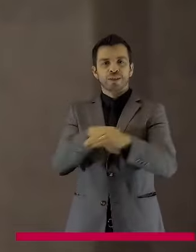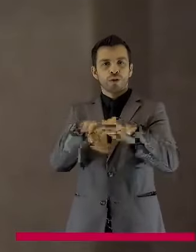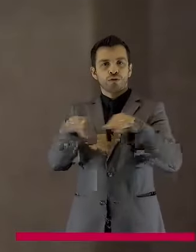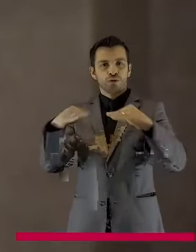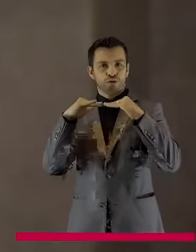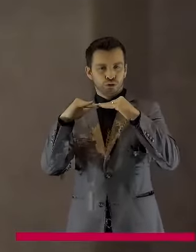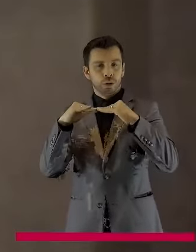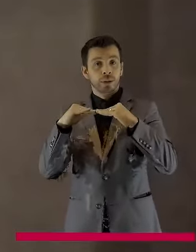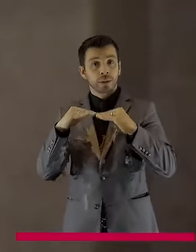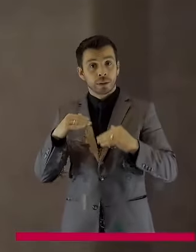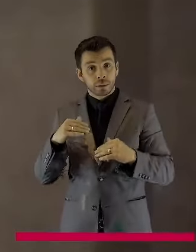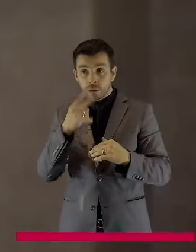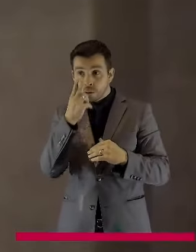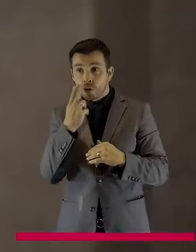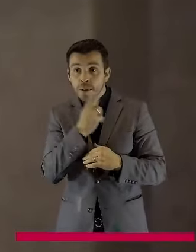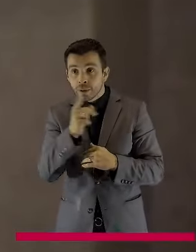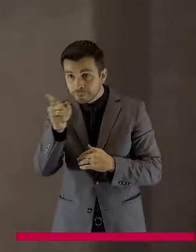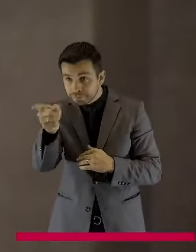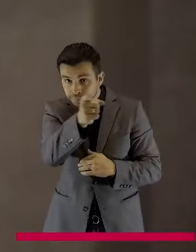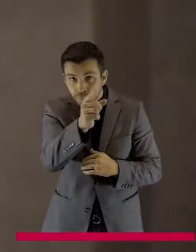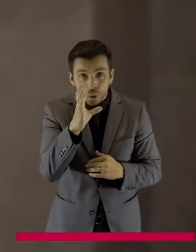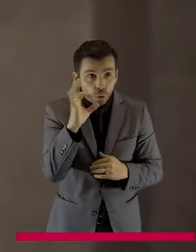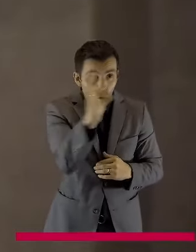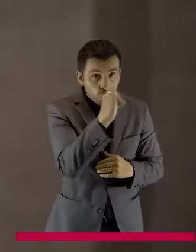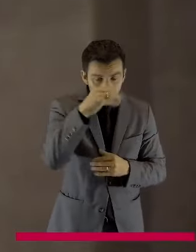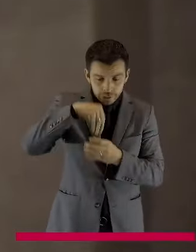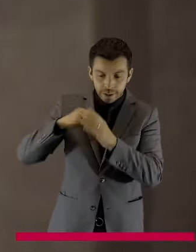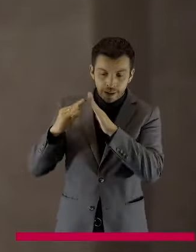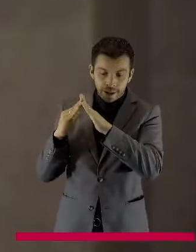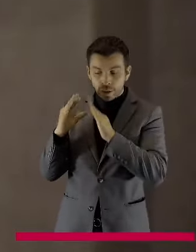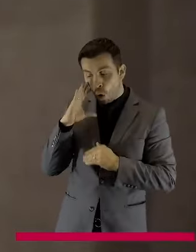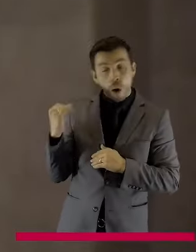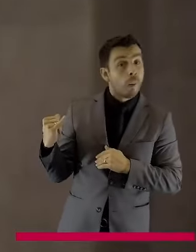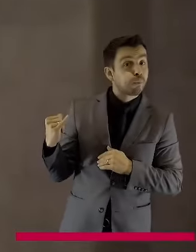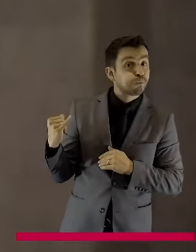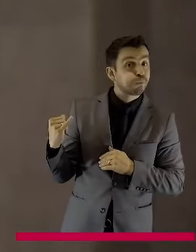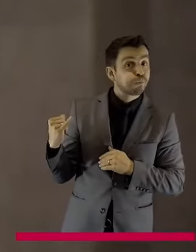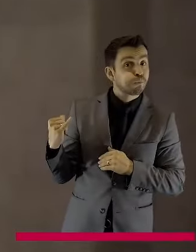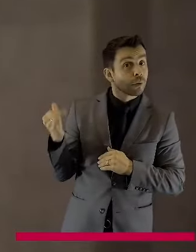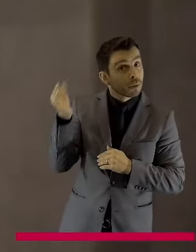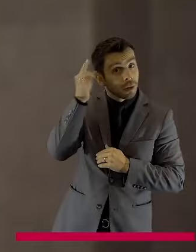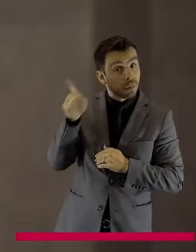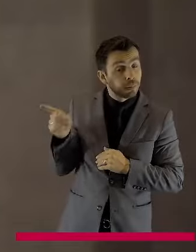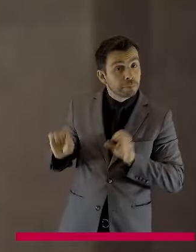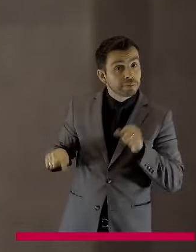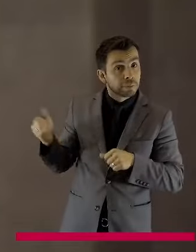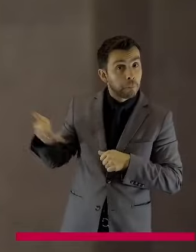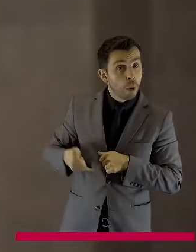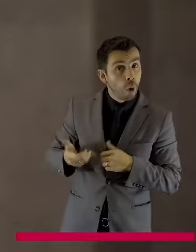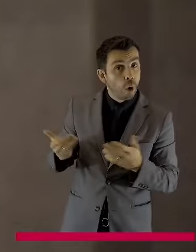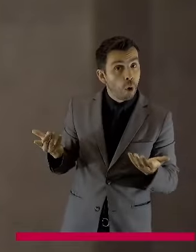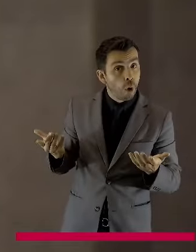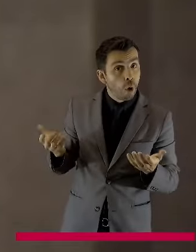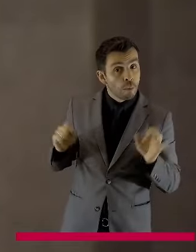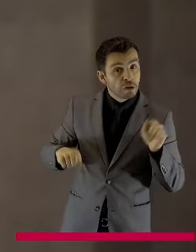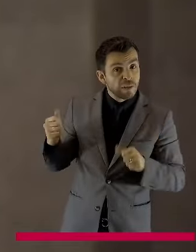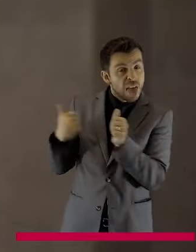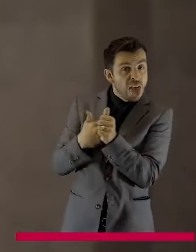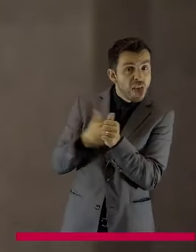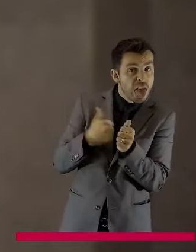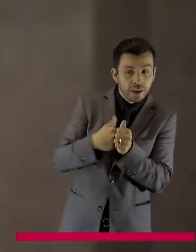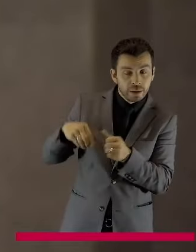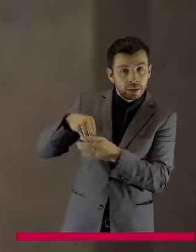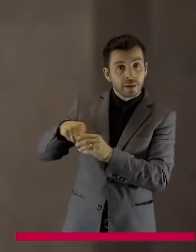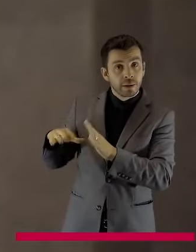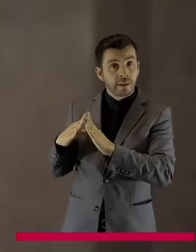el compromiso es con cada hombre en nuestra casa, porque no sabemos cuándo tenemos un potencial violador o acosador en nuestra